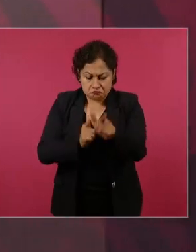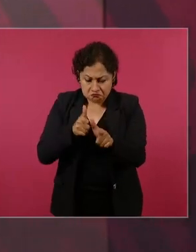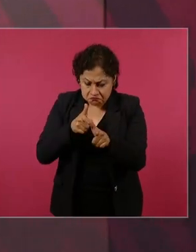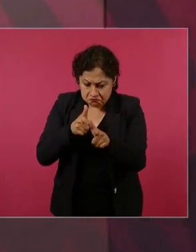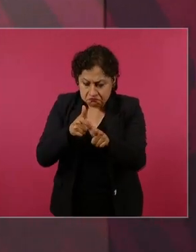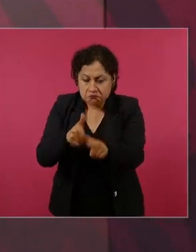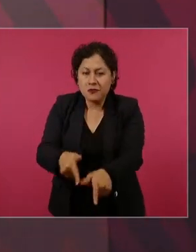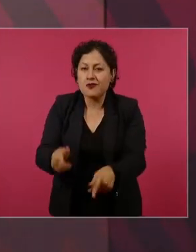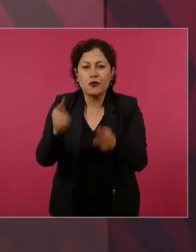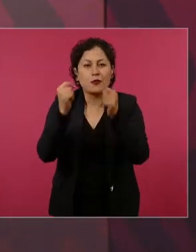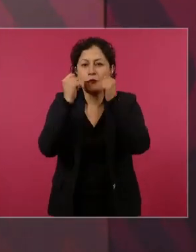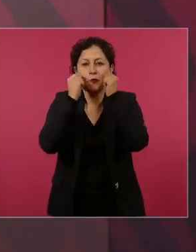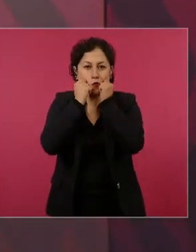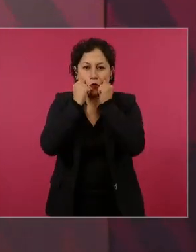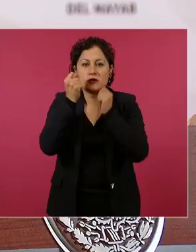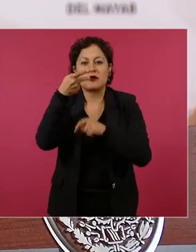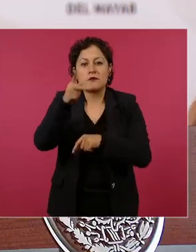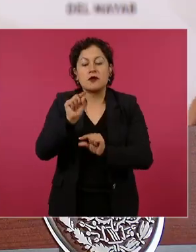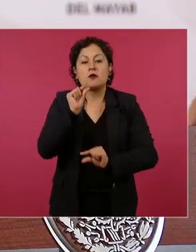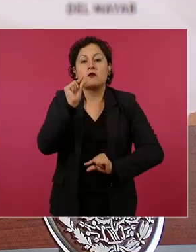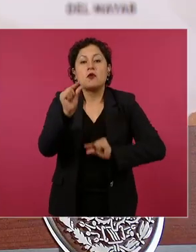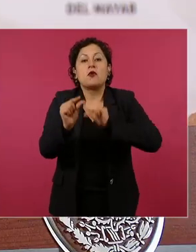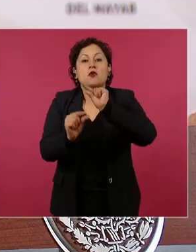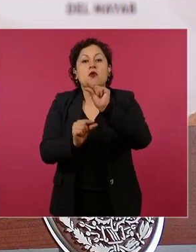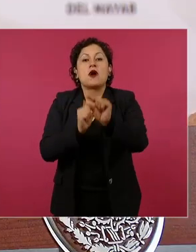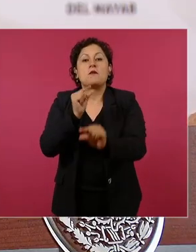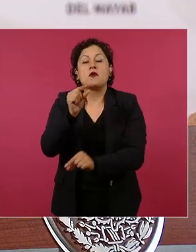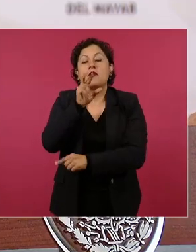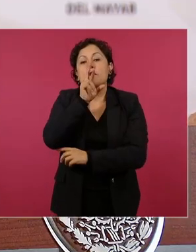mejorando la vida pública para tener una sociedad mejor,